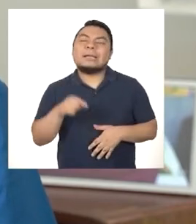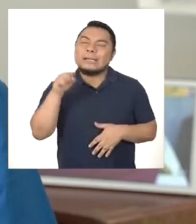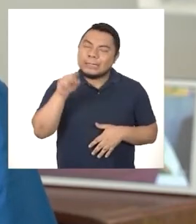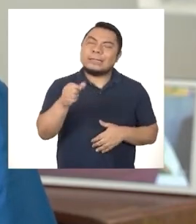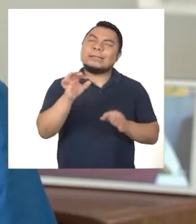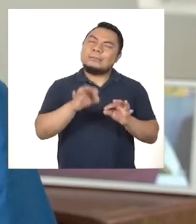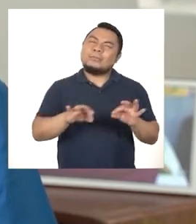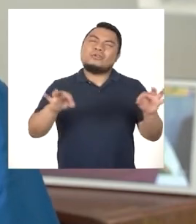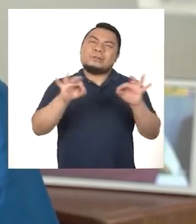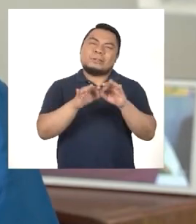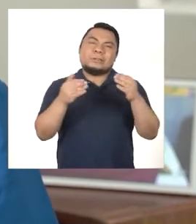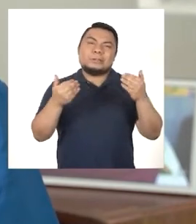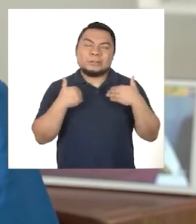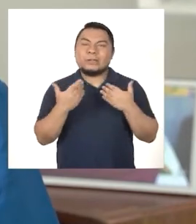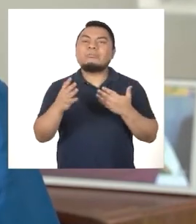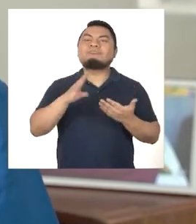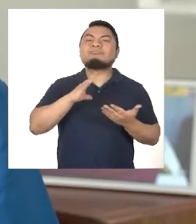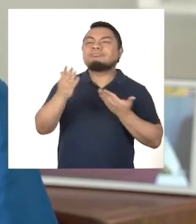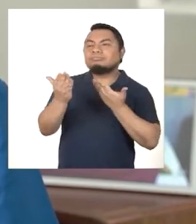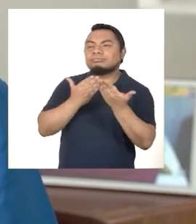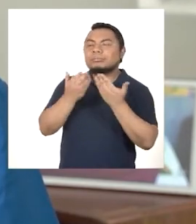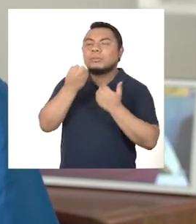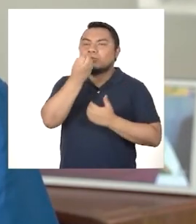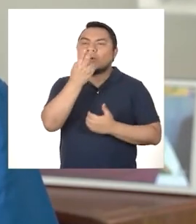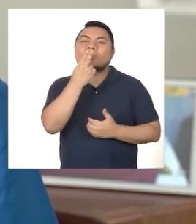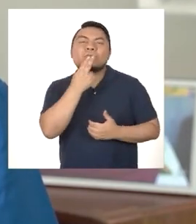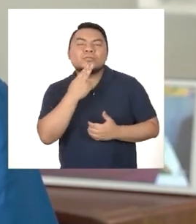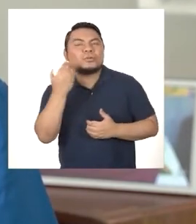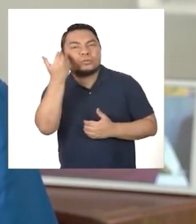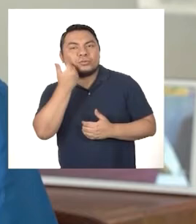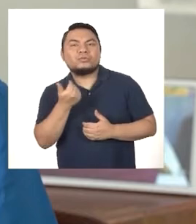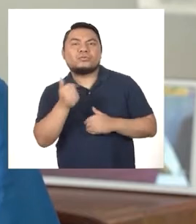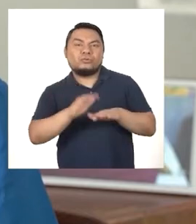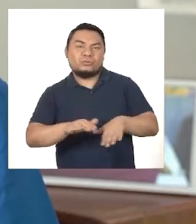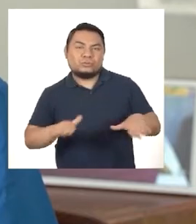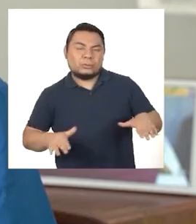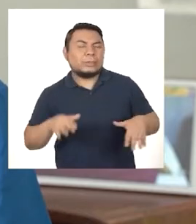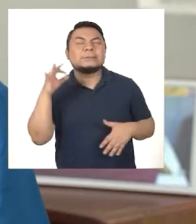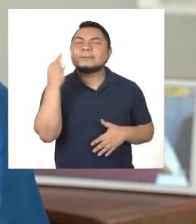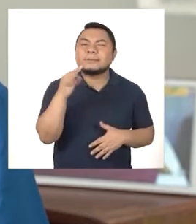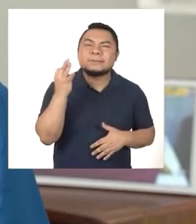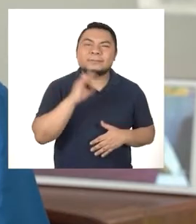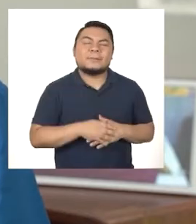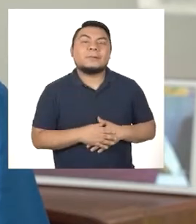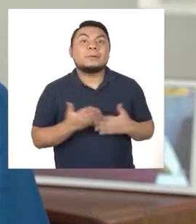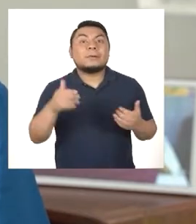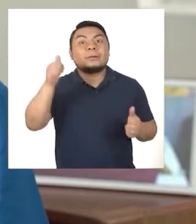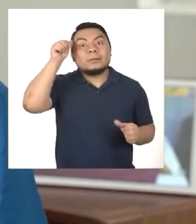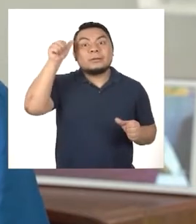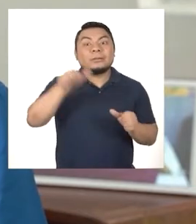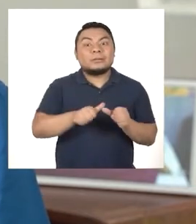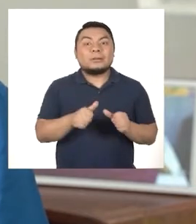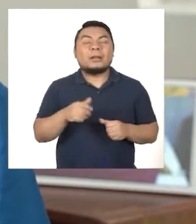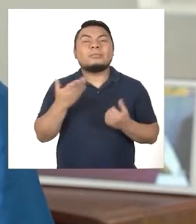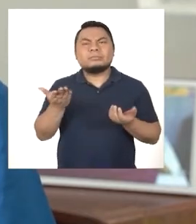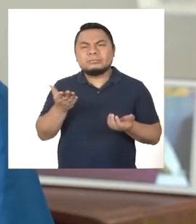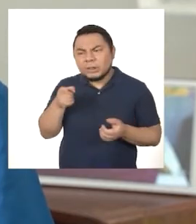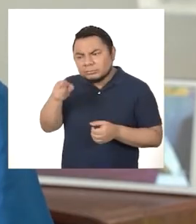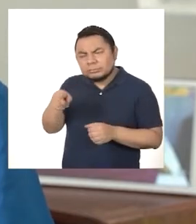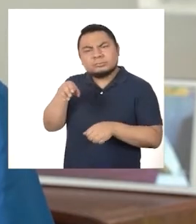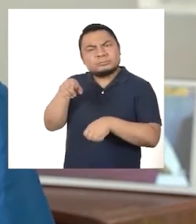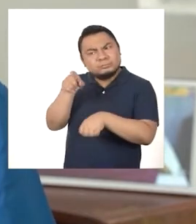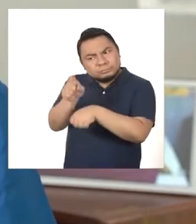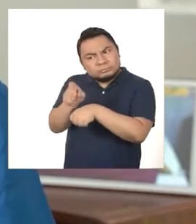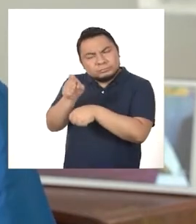Esa es la clave, tener un trato sublime y dulce con los niños, desde siempre. Y recordar que la disciplina